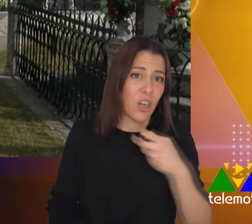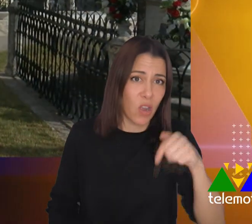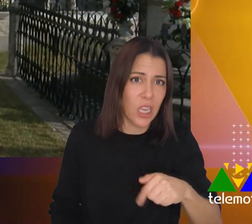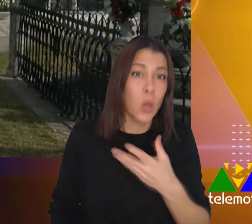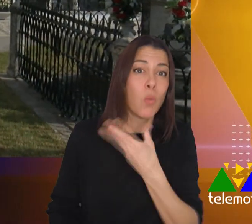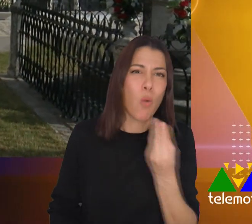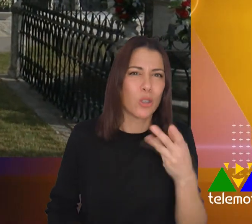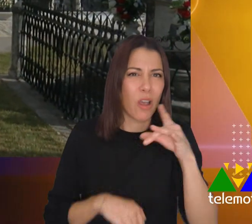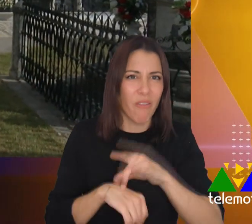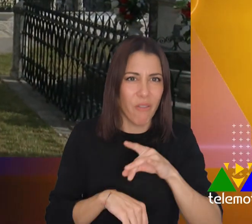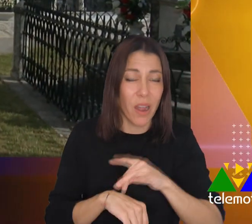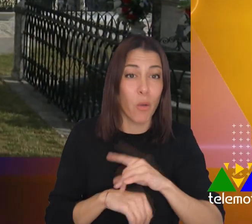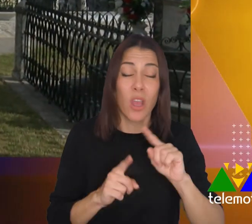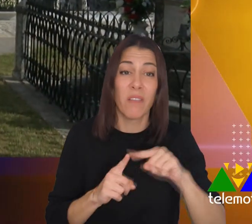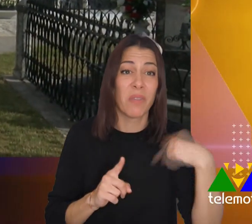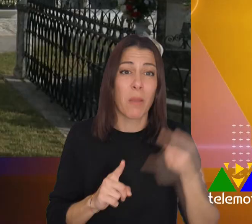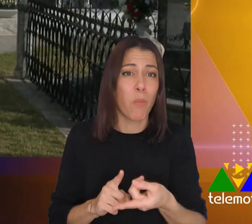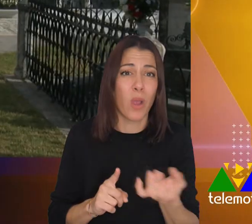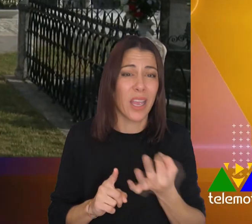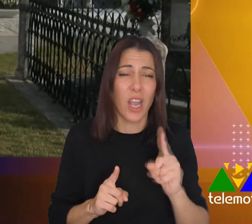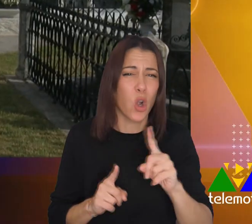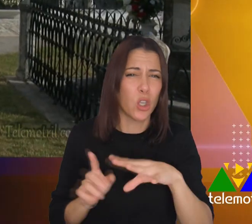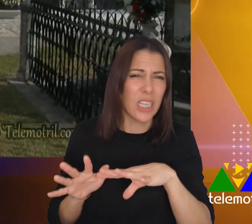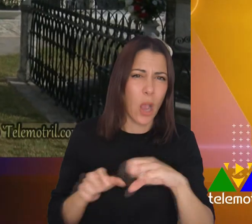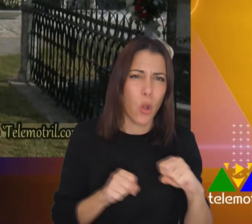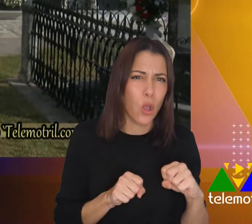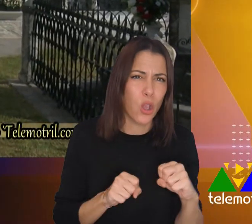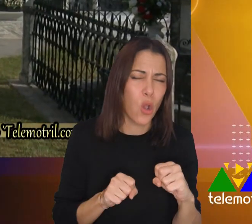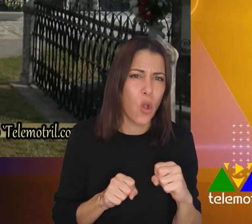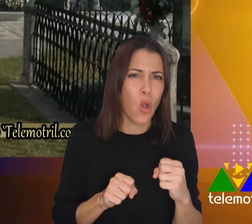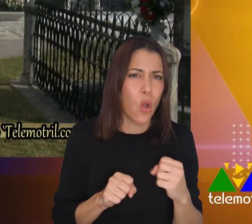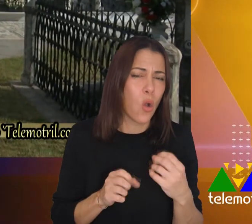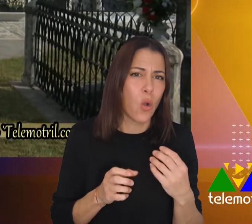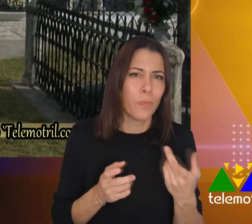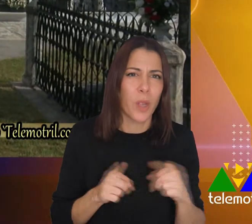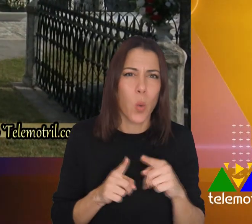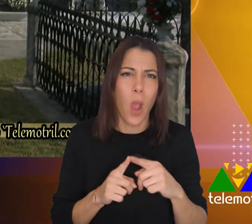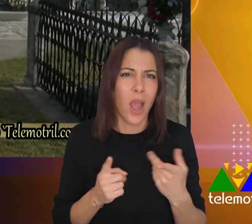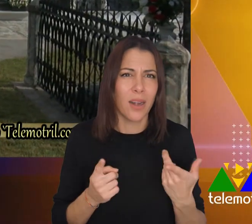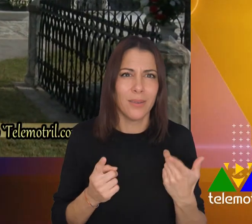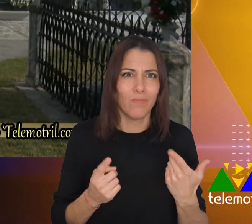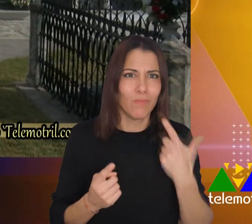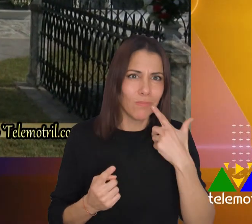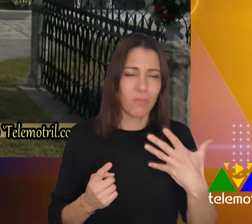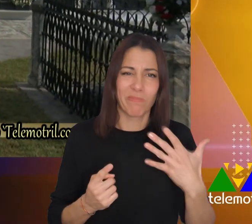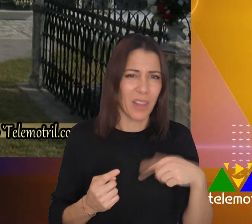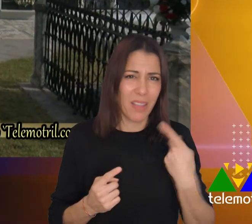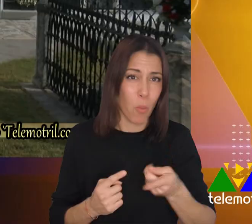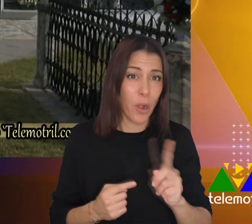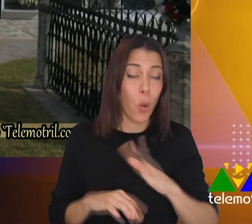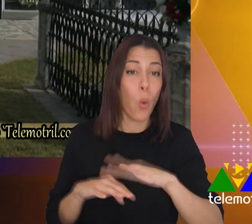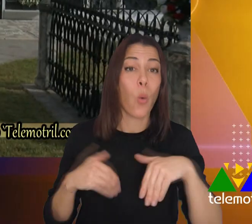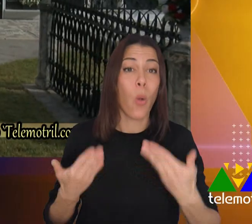enfermos y después no se les acogió, salieron con mucha historia de héroes de aquí, pero cuando volvieron después